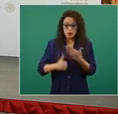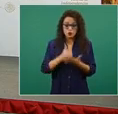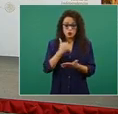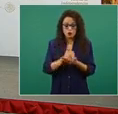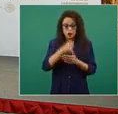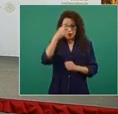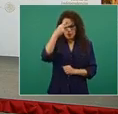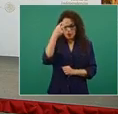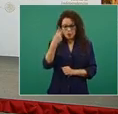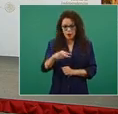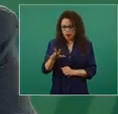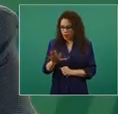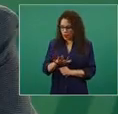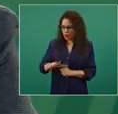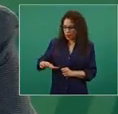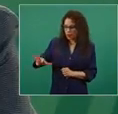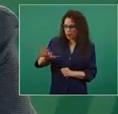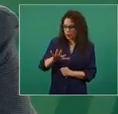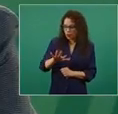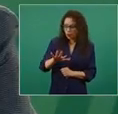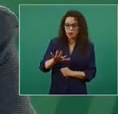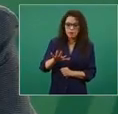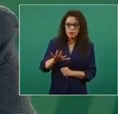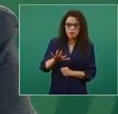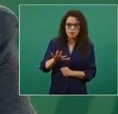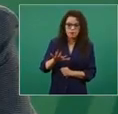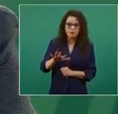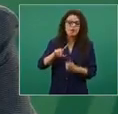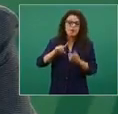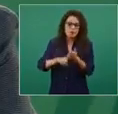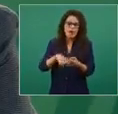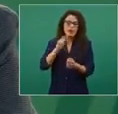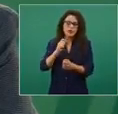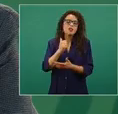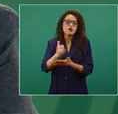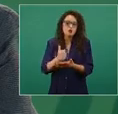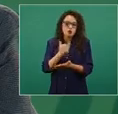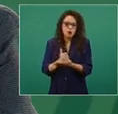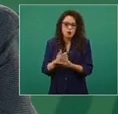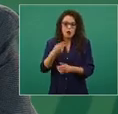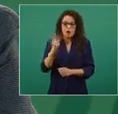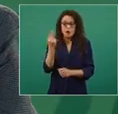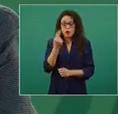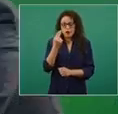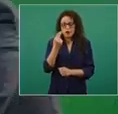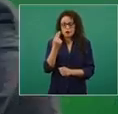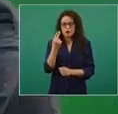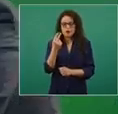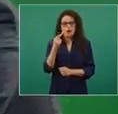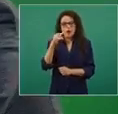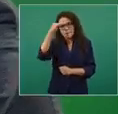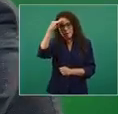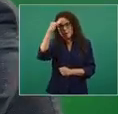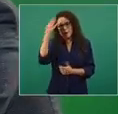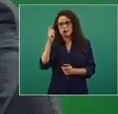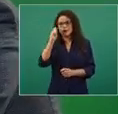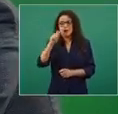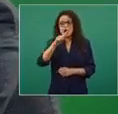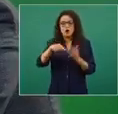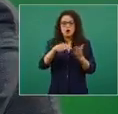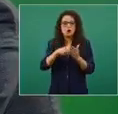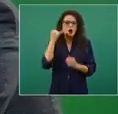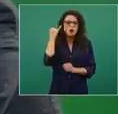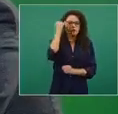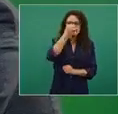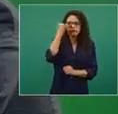una parte urbana, pero también tenemos que pensar en aquellos que han sido en partes rurales, en partes indígenas, en un país como